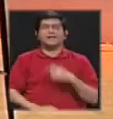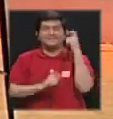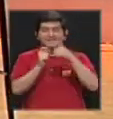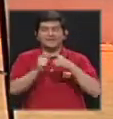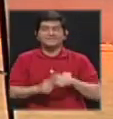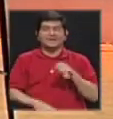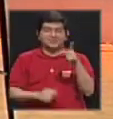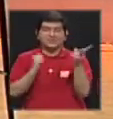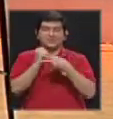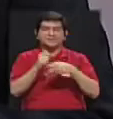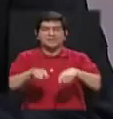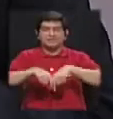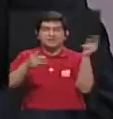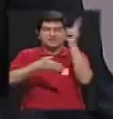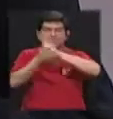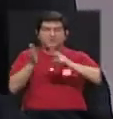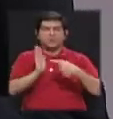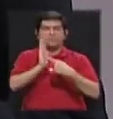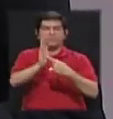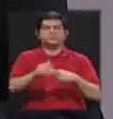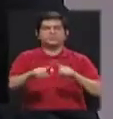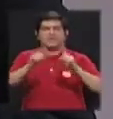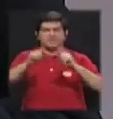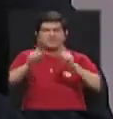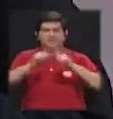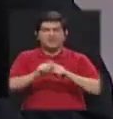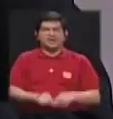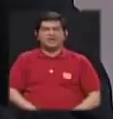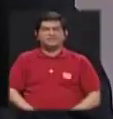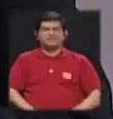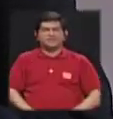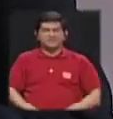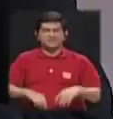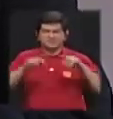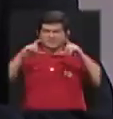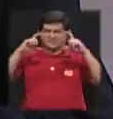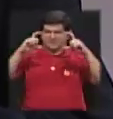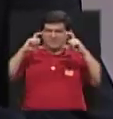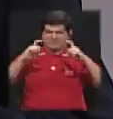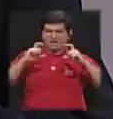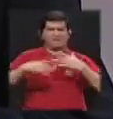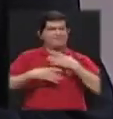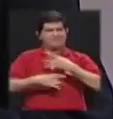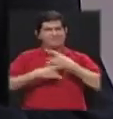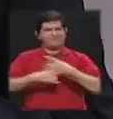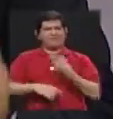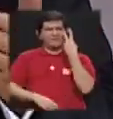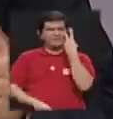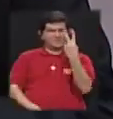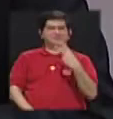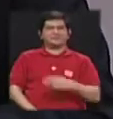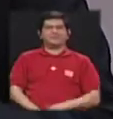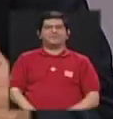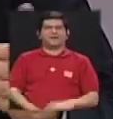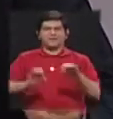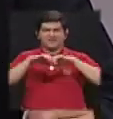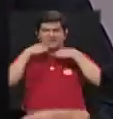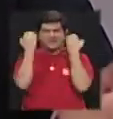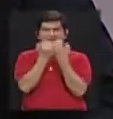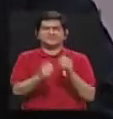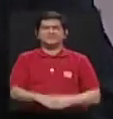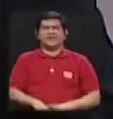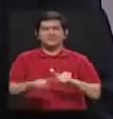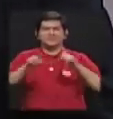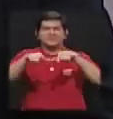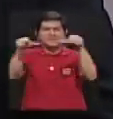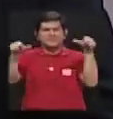en esta edición de Semana de la Universidad publicamos una colección de imágenes realmente curiosas, en donde se pueden ver estadios en Zambia,